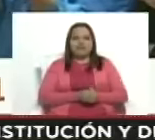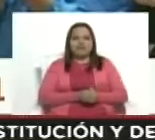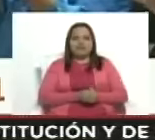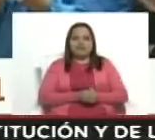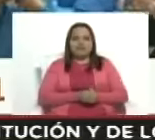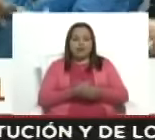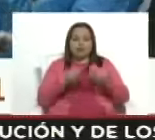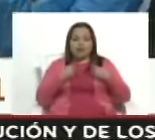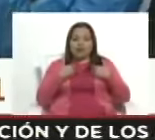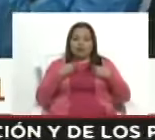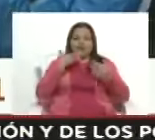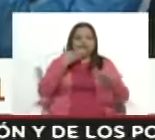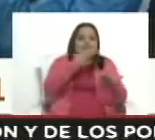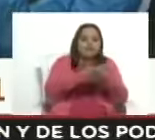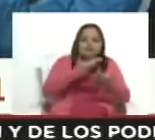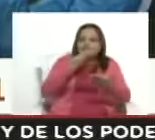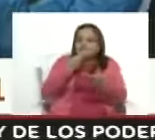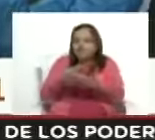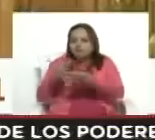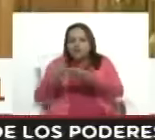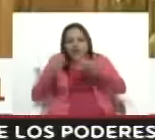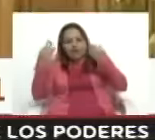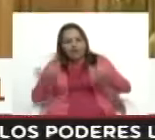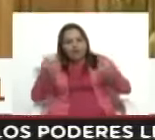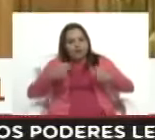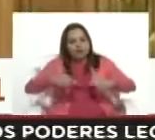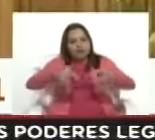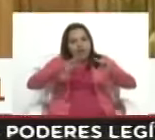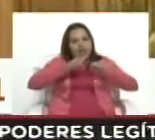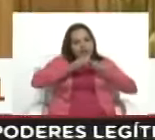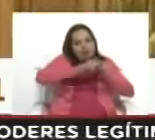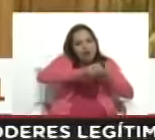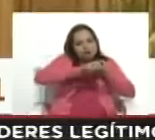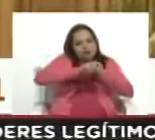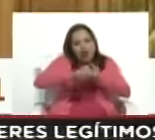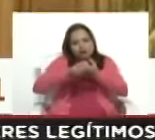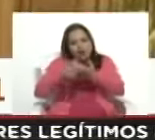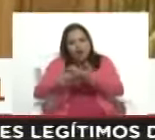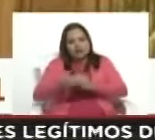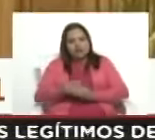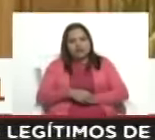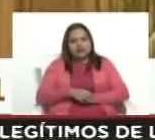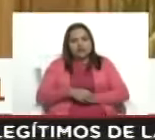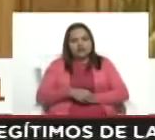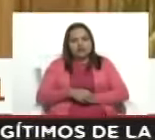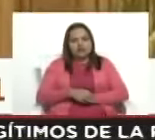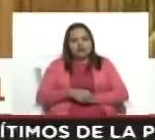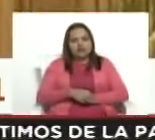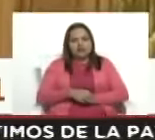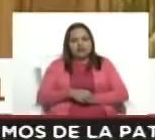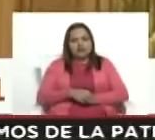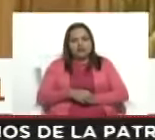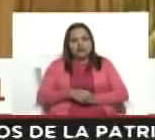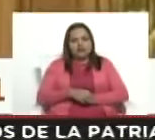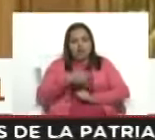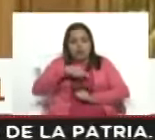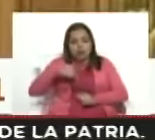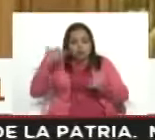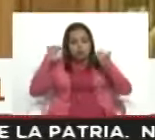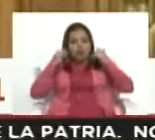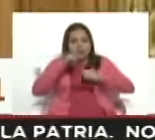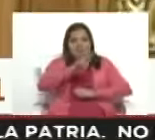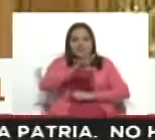yo les agradezco de verdad esta oportunidad, que cuando celebremos los 25